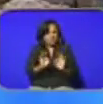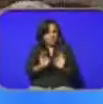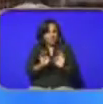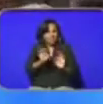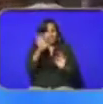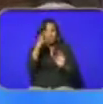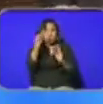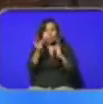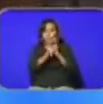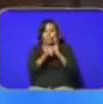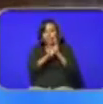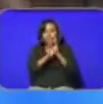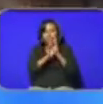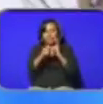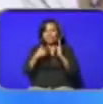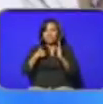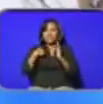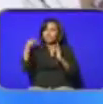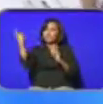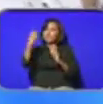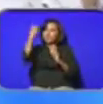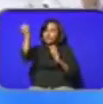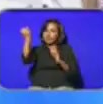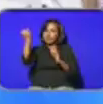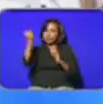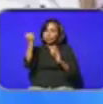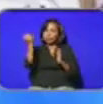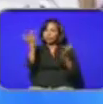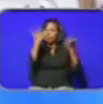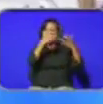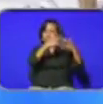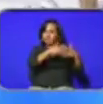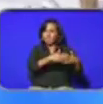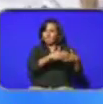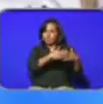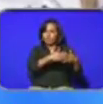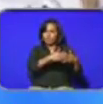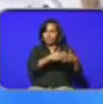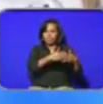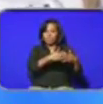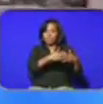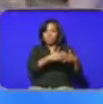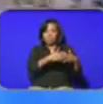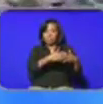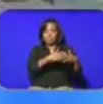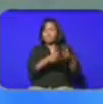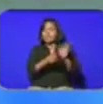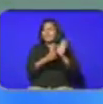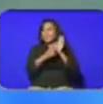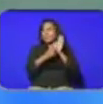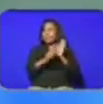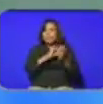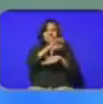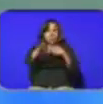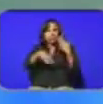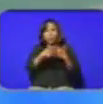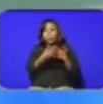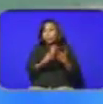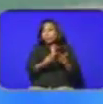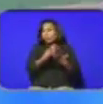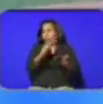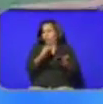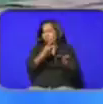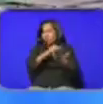exitoso en esa organización empresarial para que pueda también enfocar toda su productividad